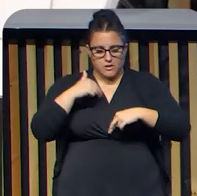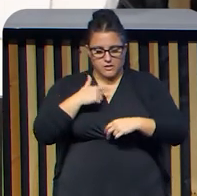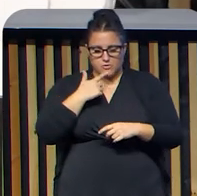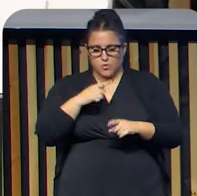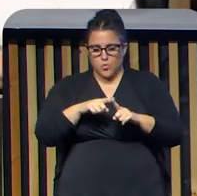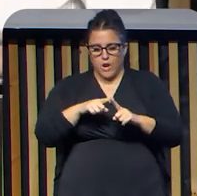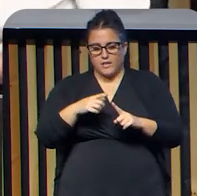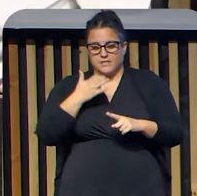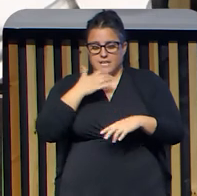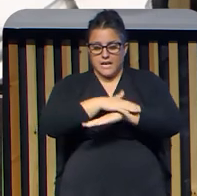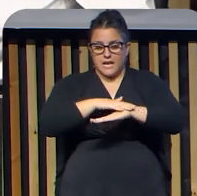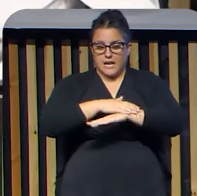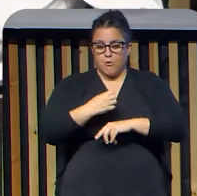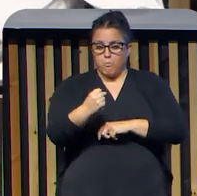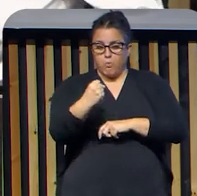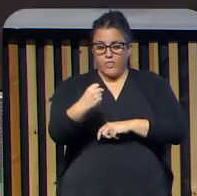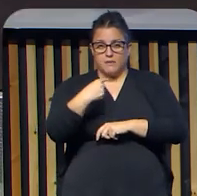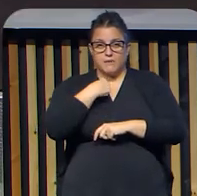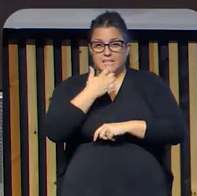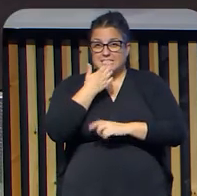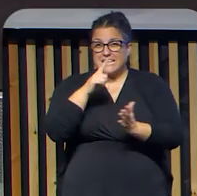Sí a ver indudablemente